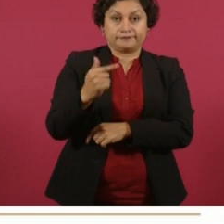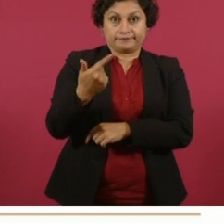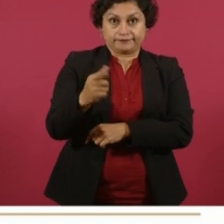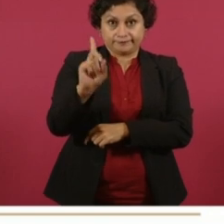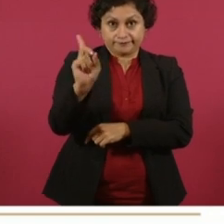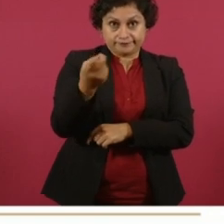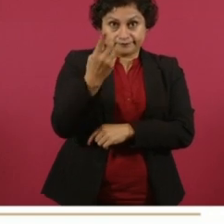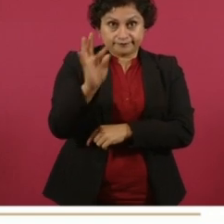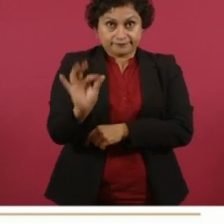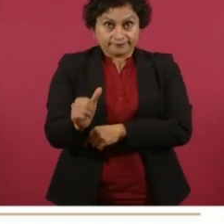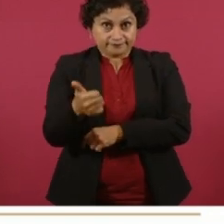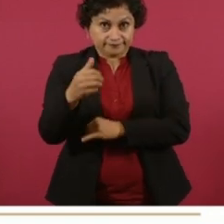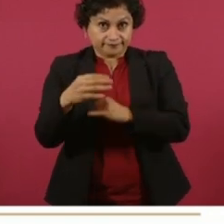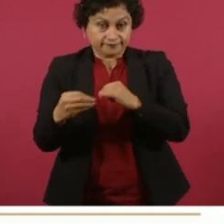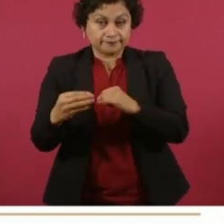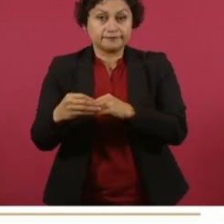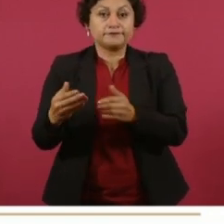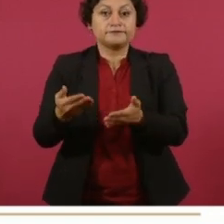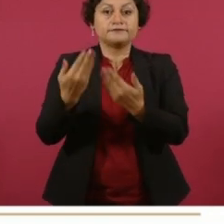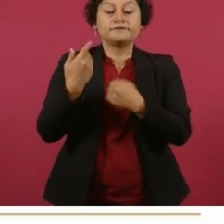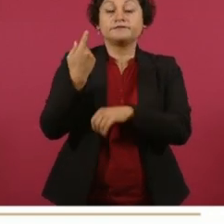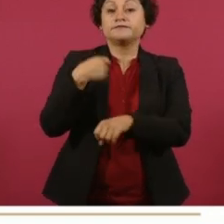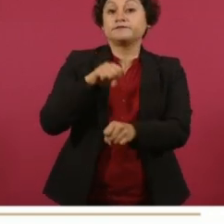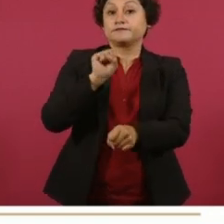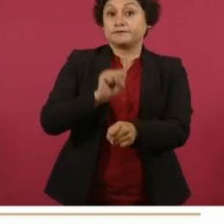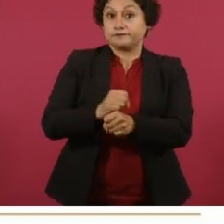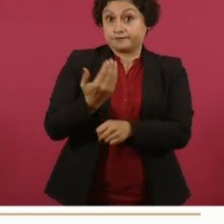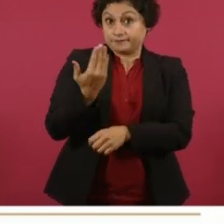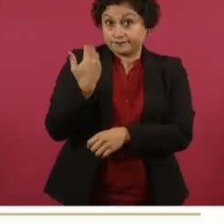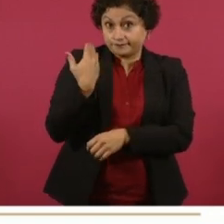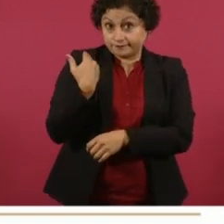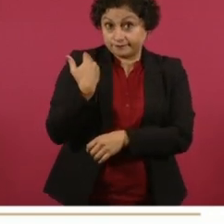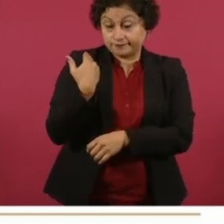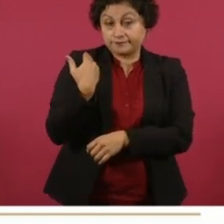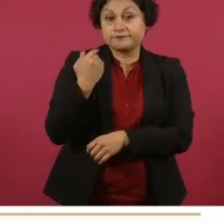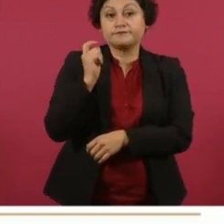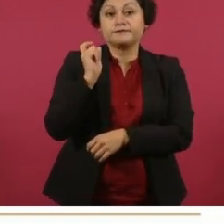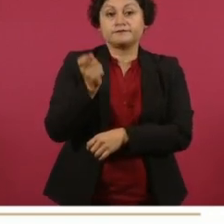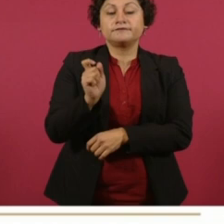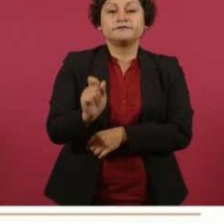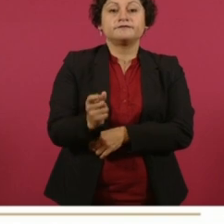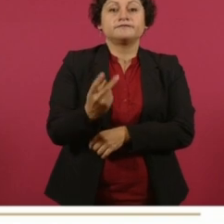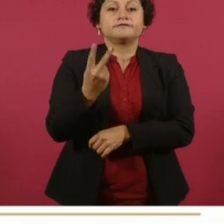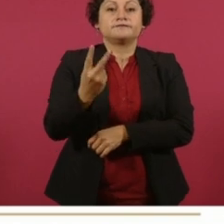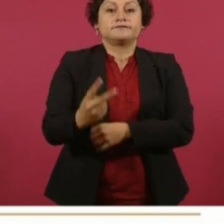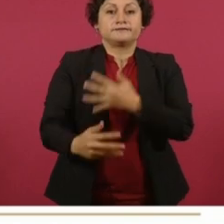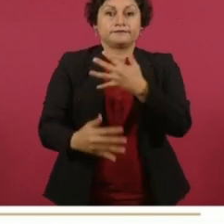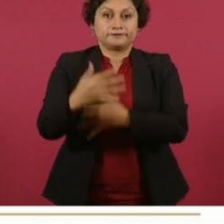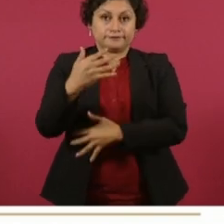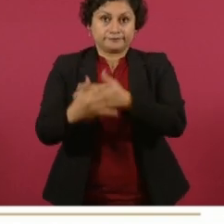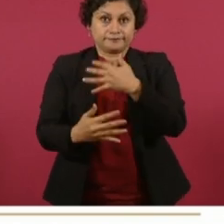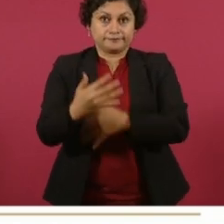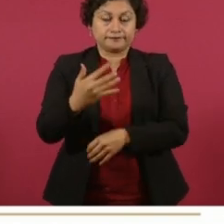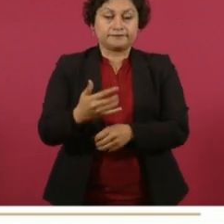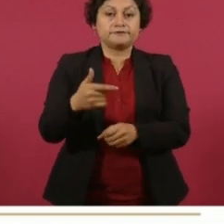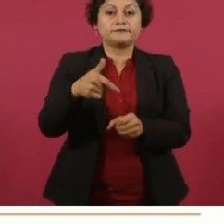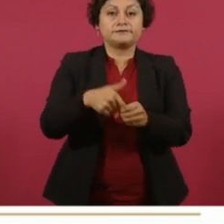$67.46. La semana pasada los precios promedio en 22.15 la gasolina